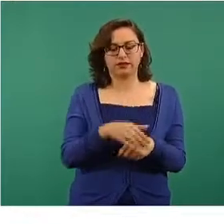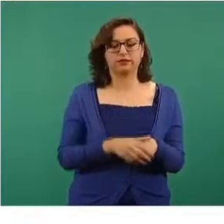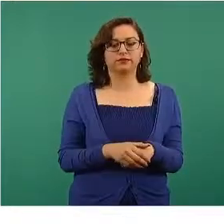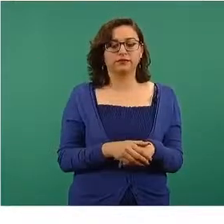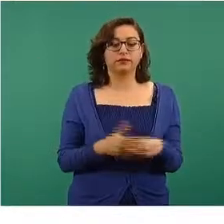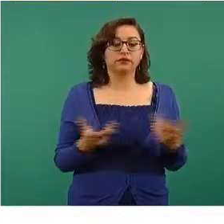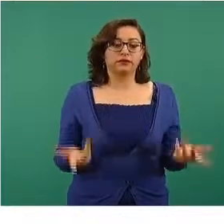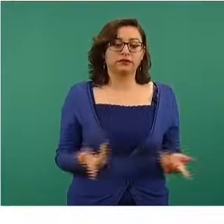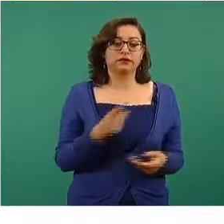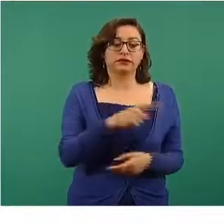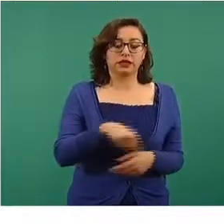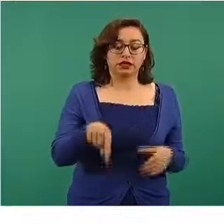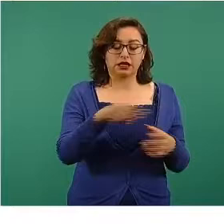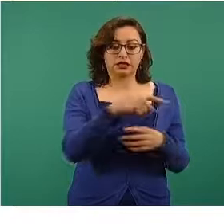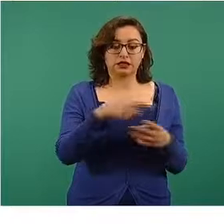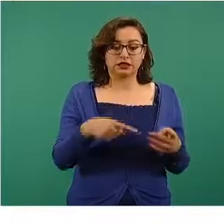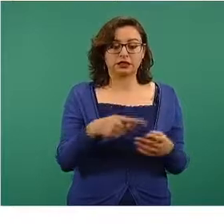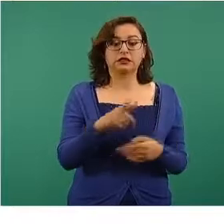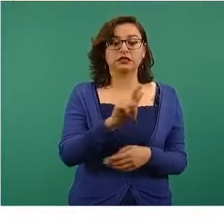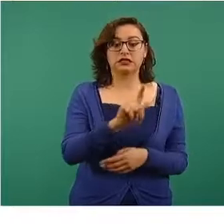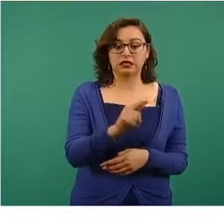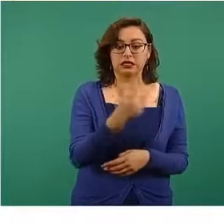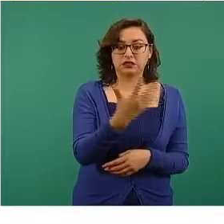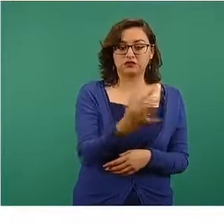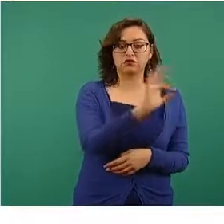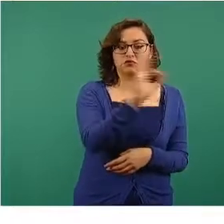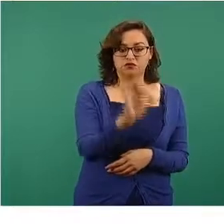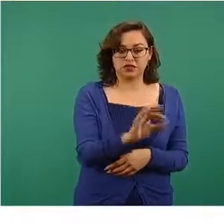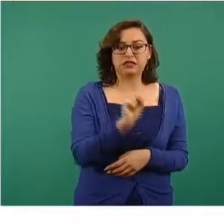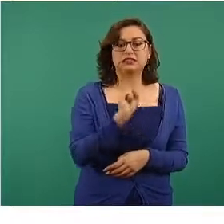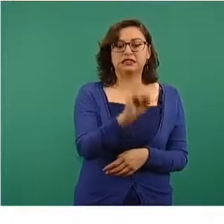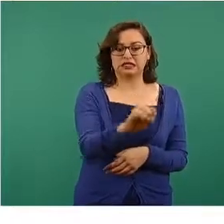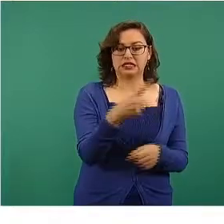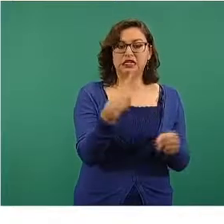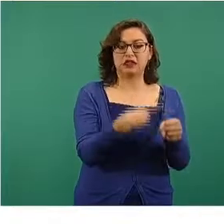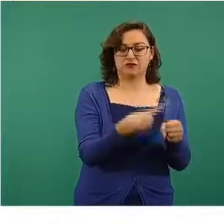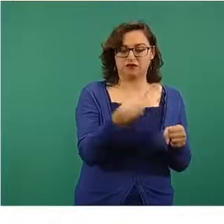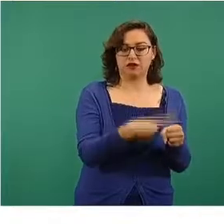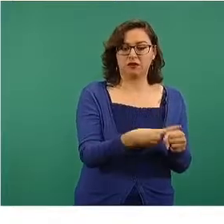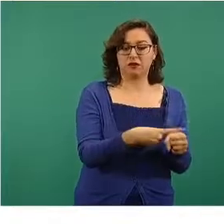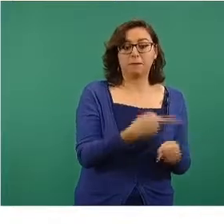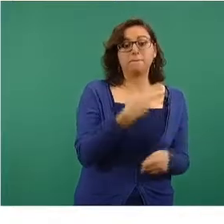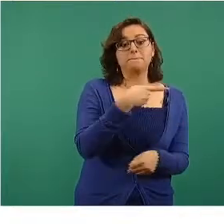porque su resultado de laboratorio fue positivo. Pero también tenemos cerca de